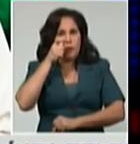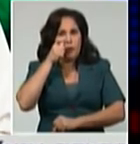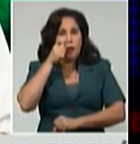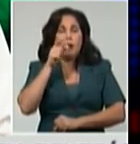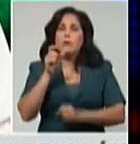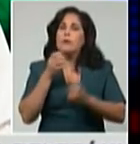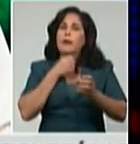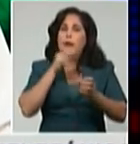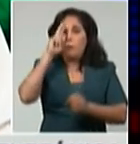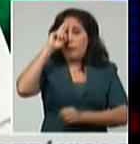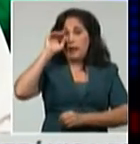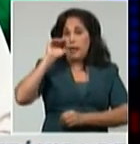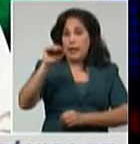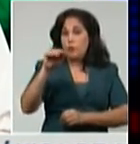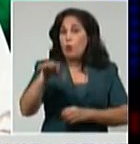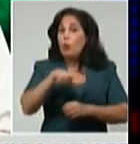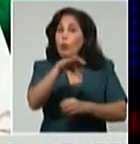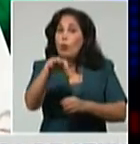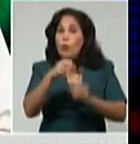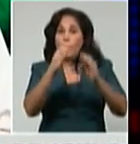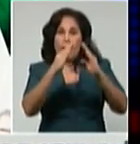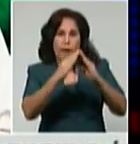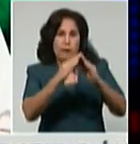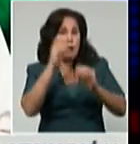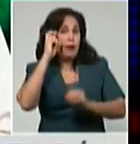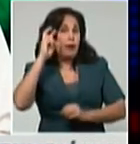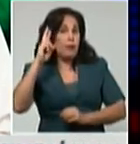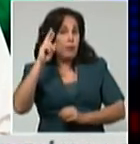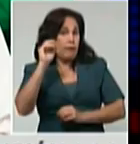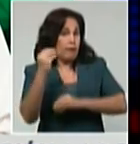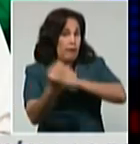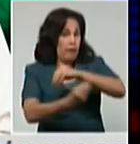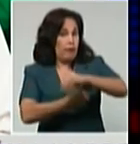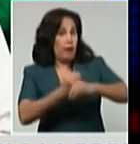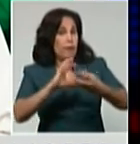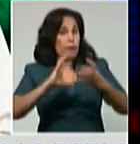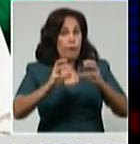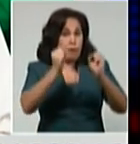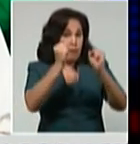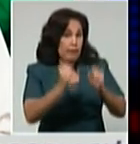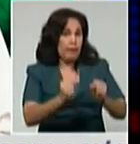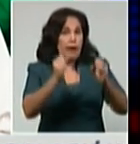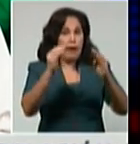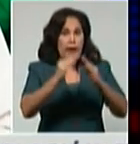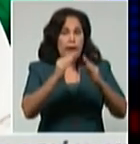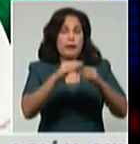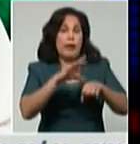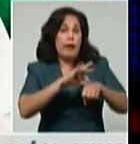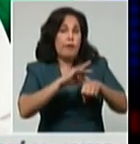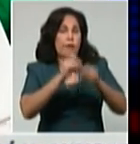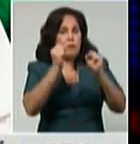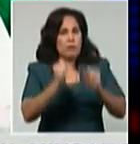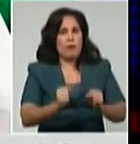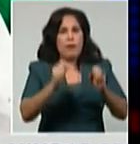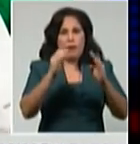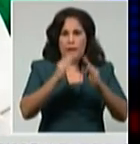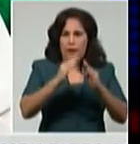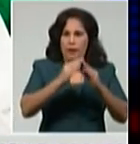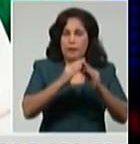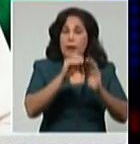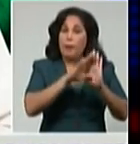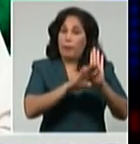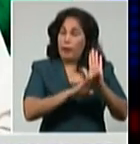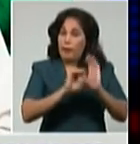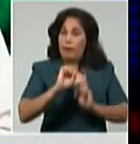ingreso domiciliario, eso quiere decir en su domicilio, en su vivienda, con medidas de